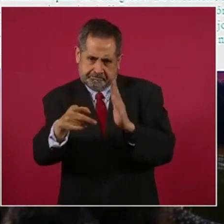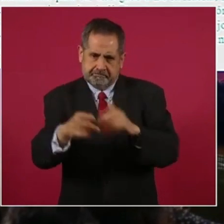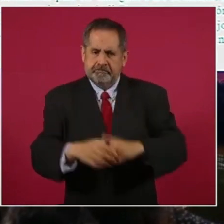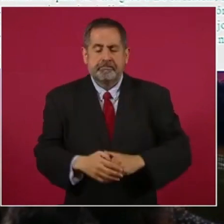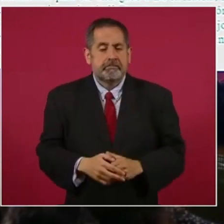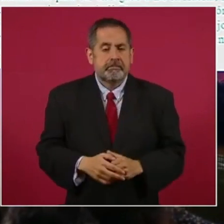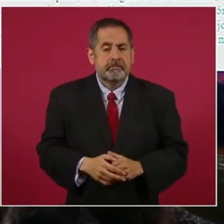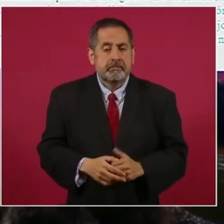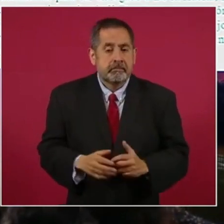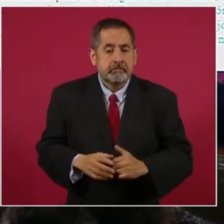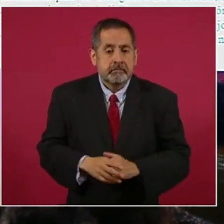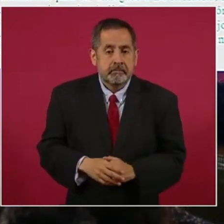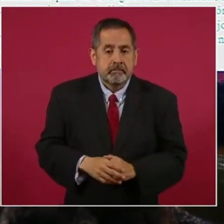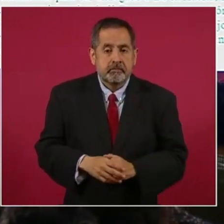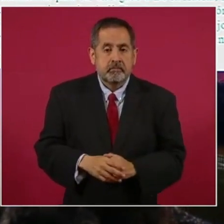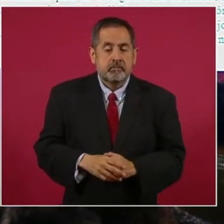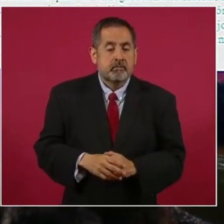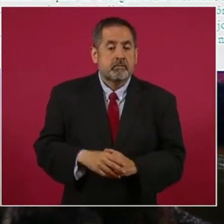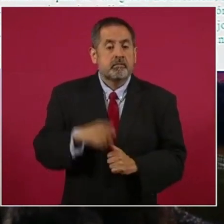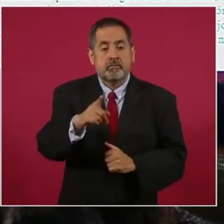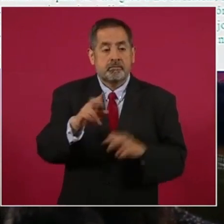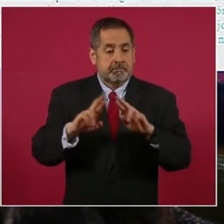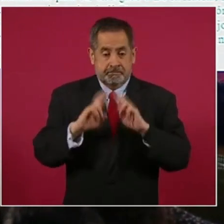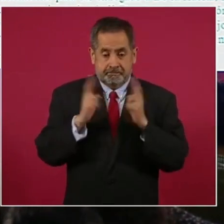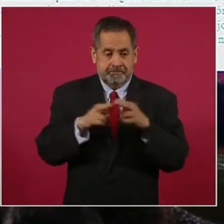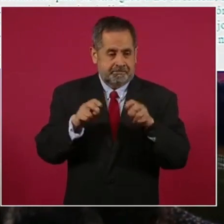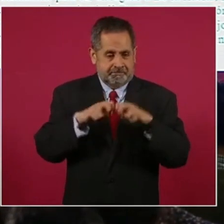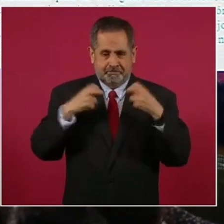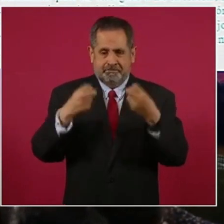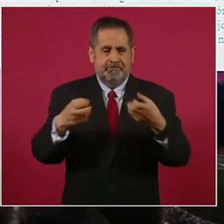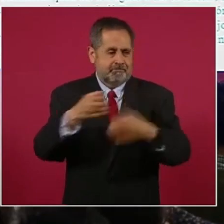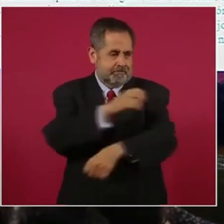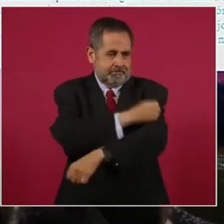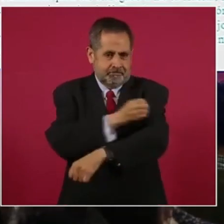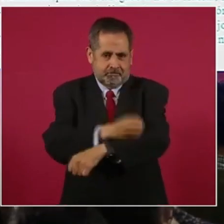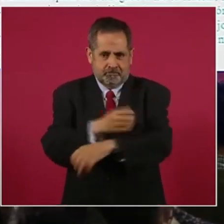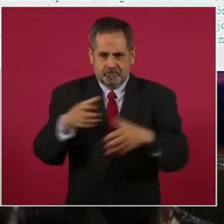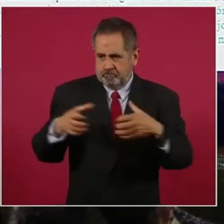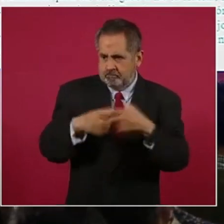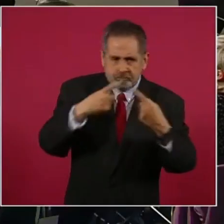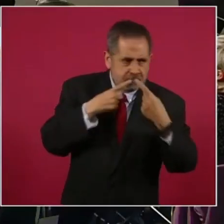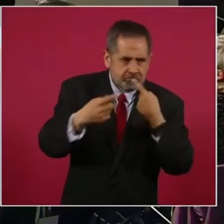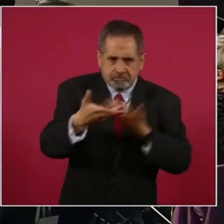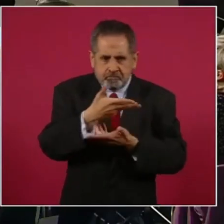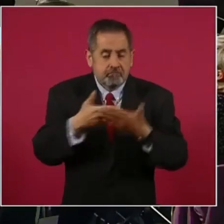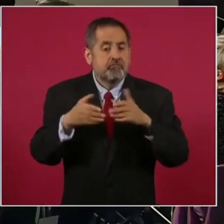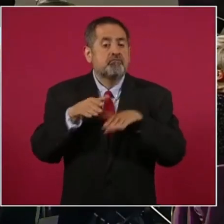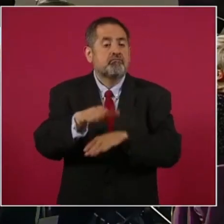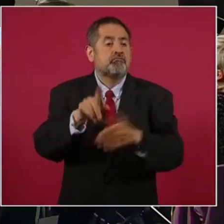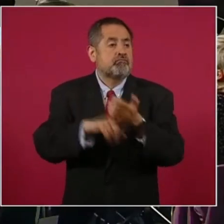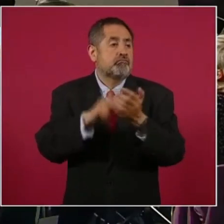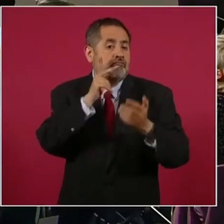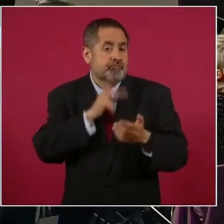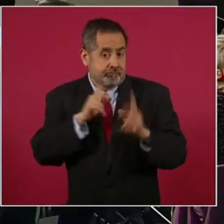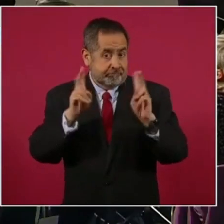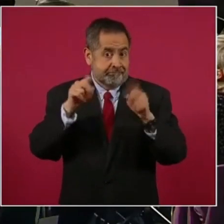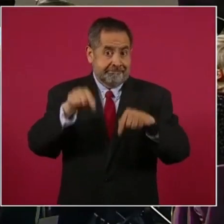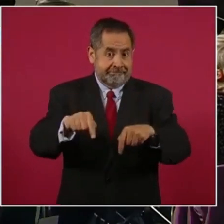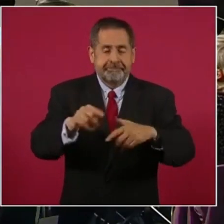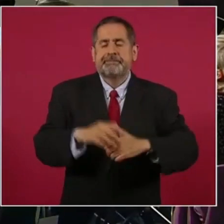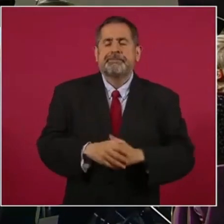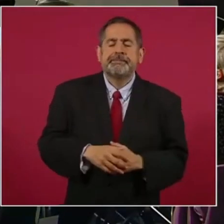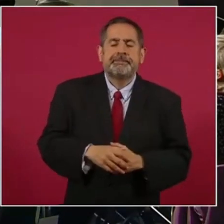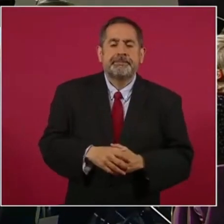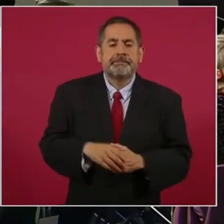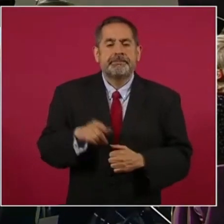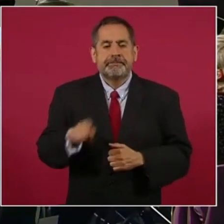Es más, en una reunión de gabinete en que se discutía el problema del petróleo, llegó a considerar